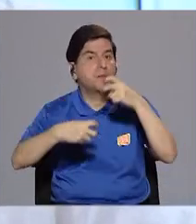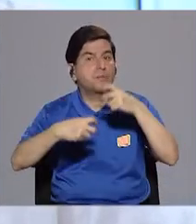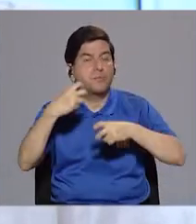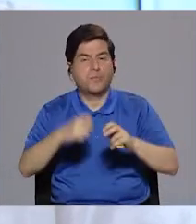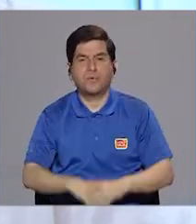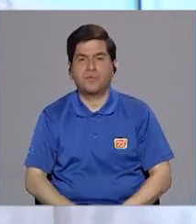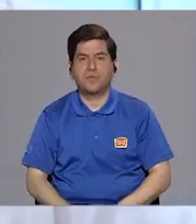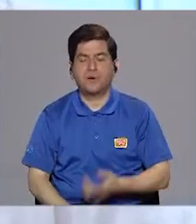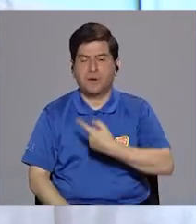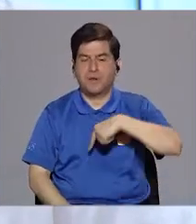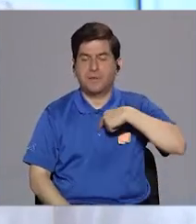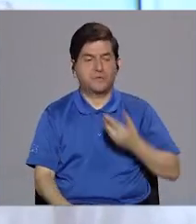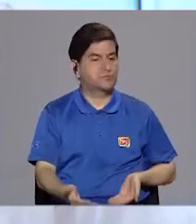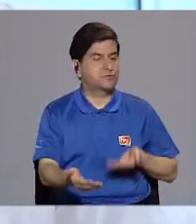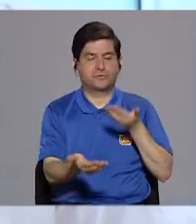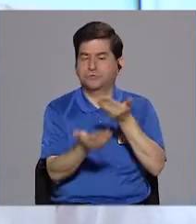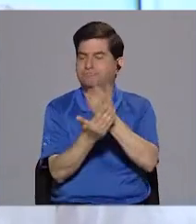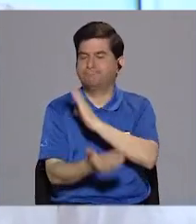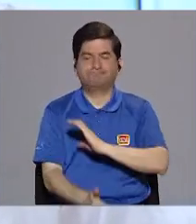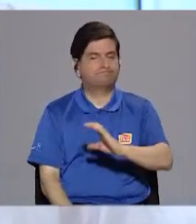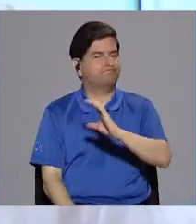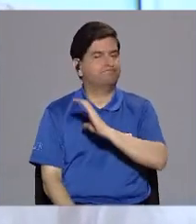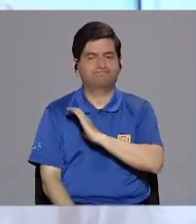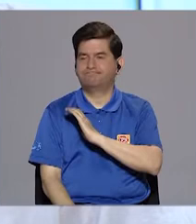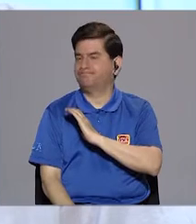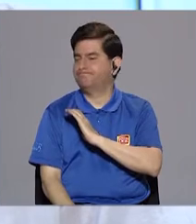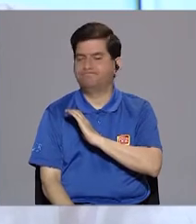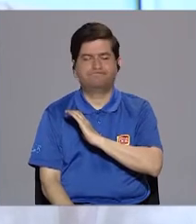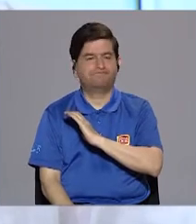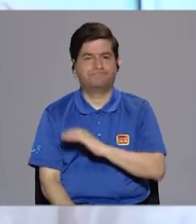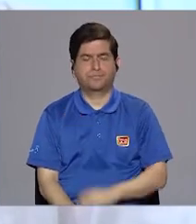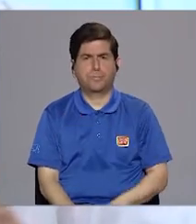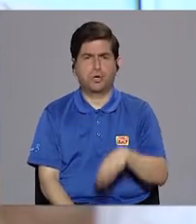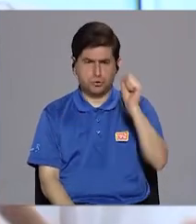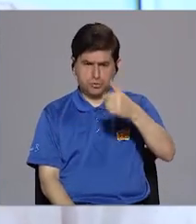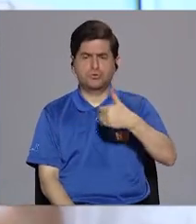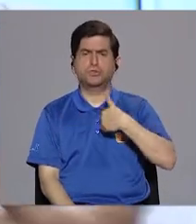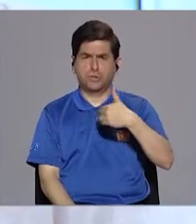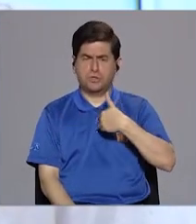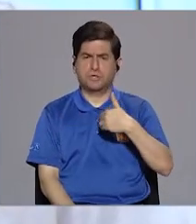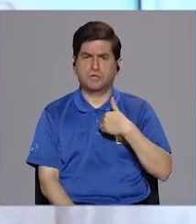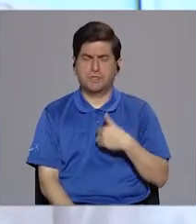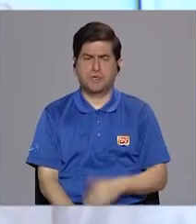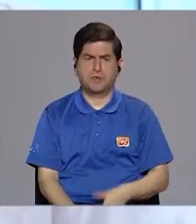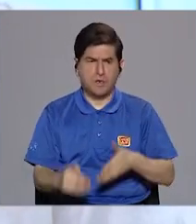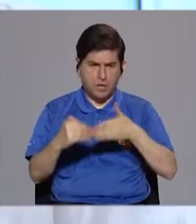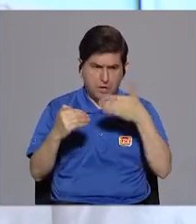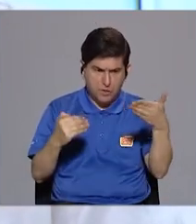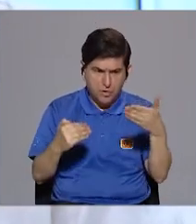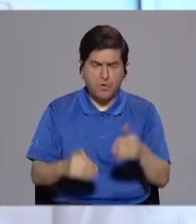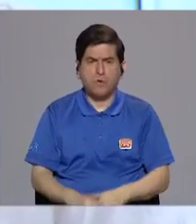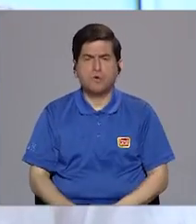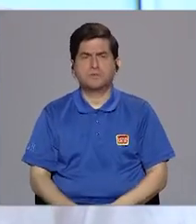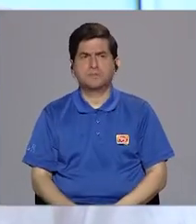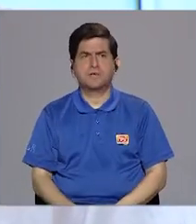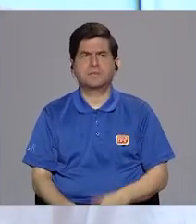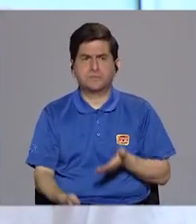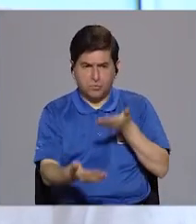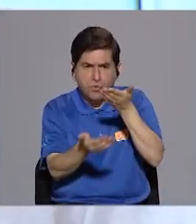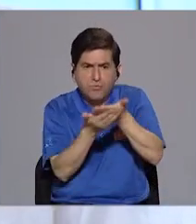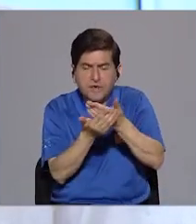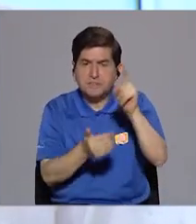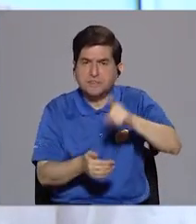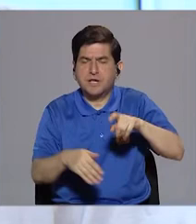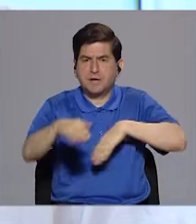cuando no ofrecemos calidad, ¿no? Uh-huh. Y claro que tenemos también que, para ofrecer cosas, crear plataformas, ¿no? A